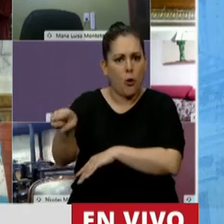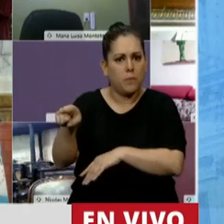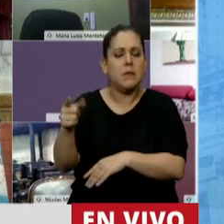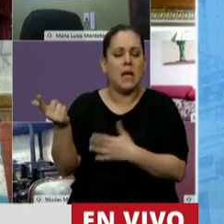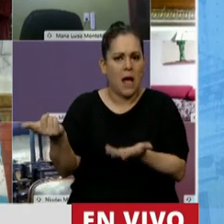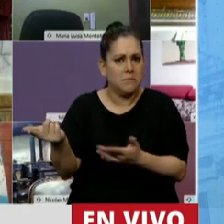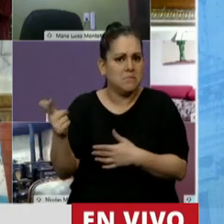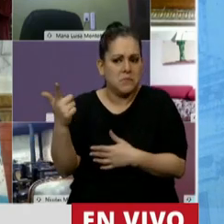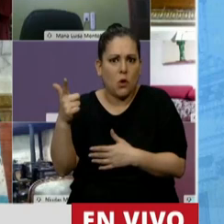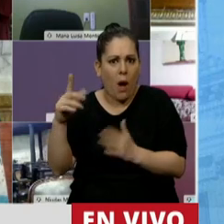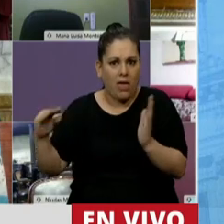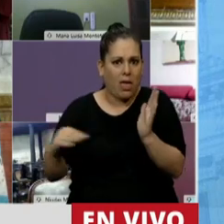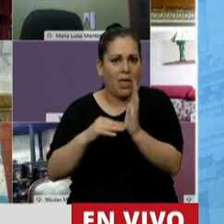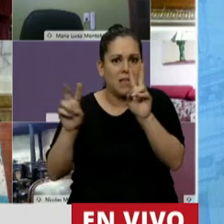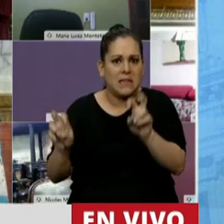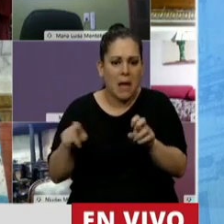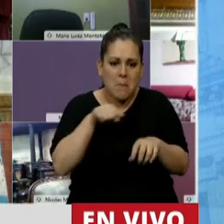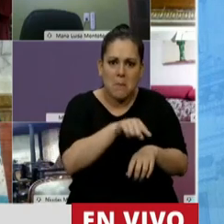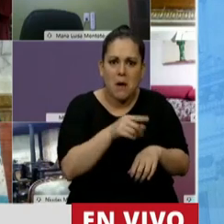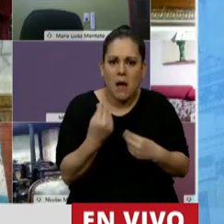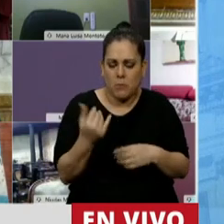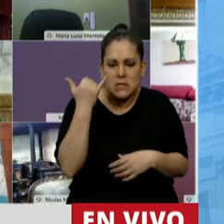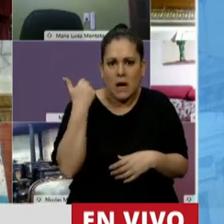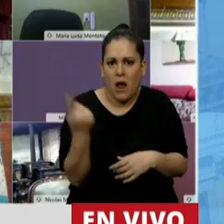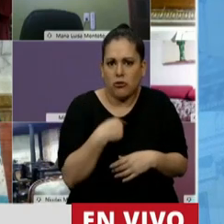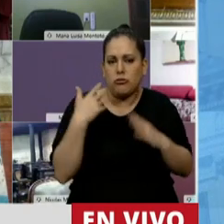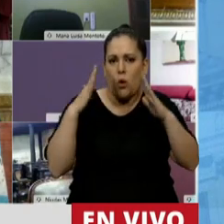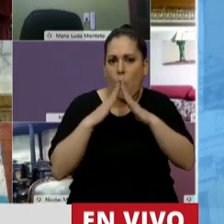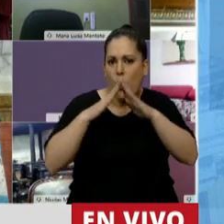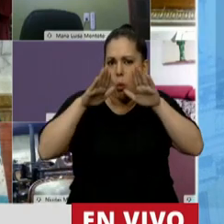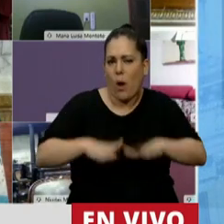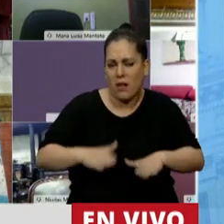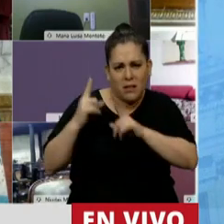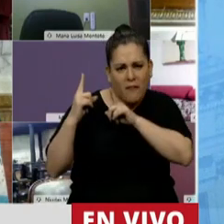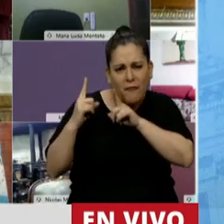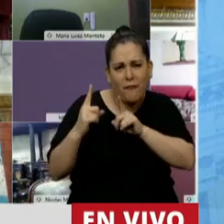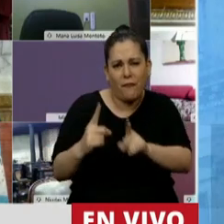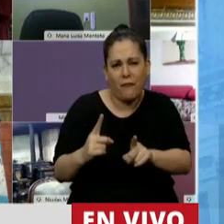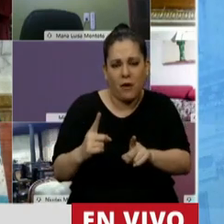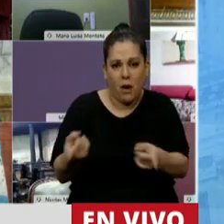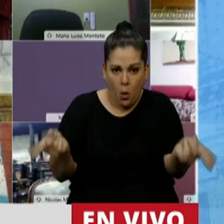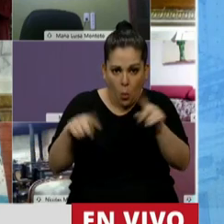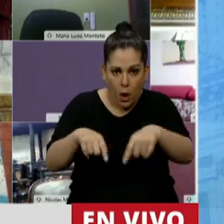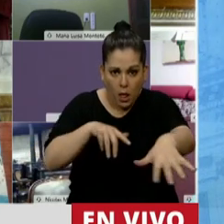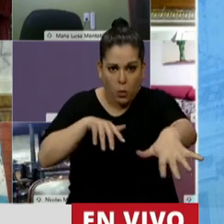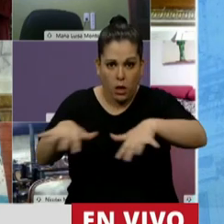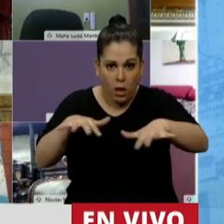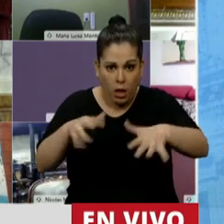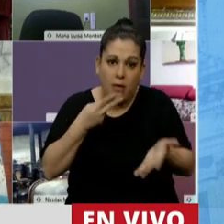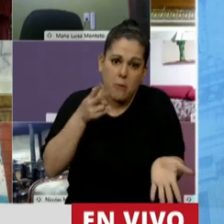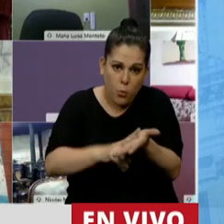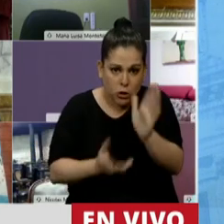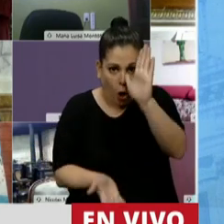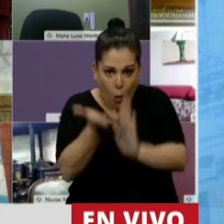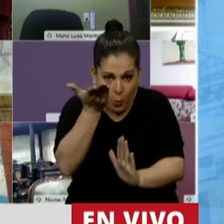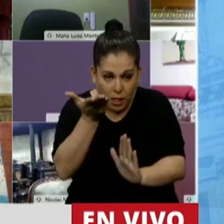la que se ha generado producto de la cuarentena estricta en la que hemos estado durante meses. No se sale de una recesión aumentando impuestos,